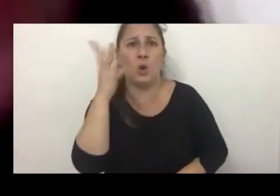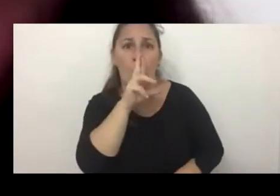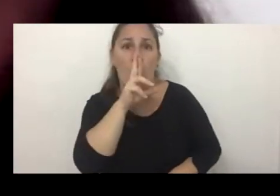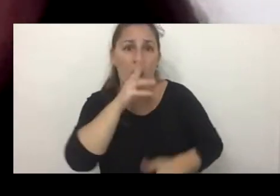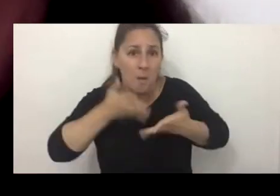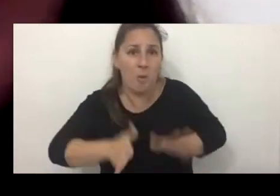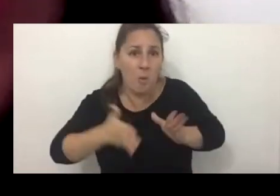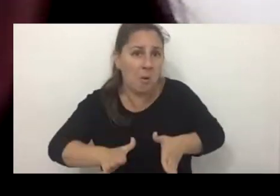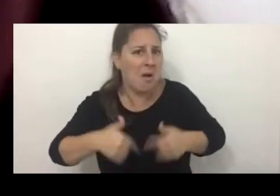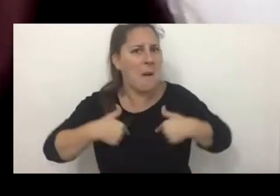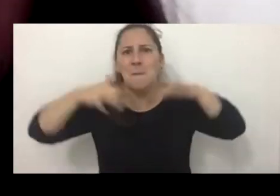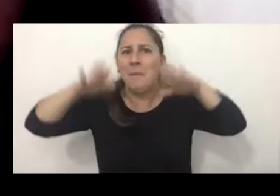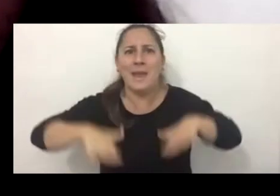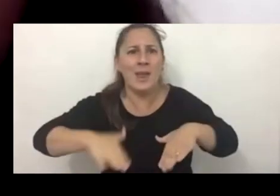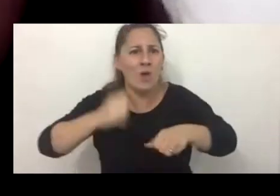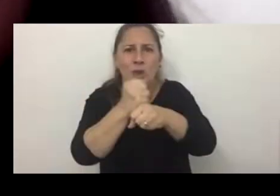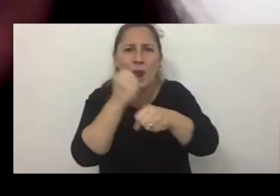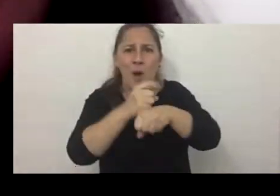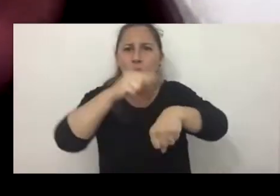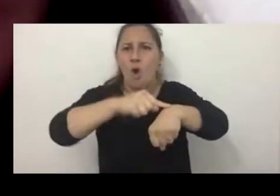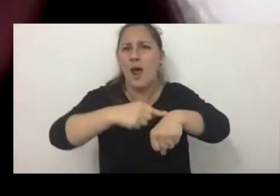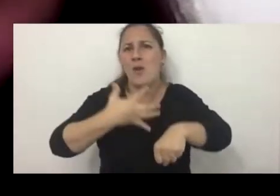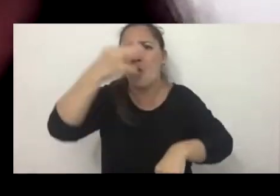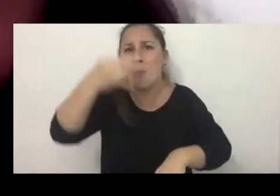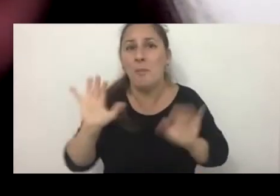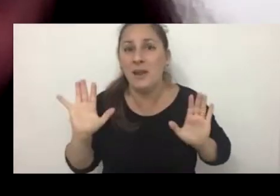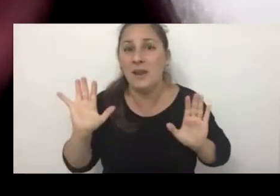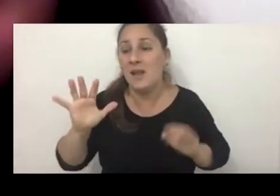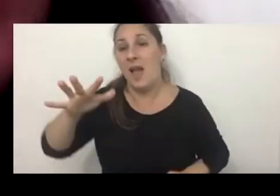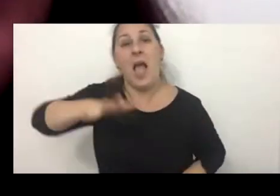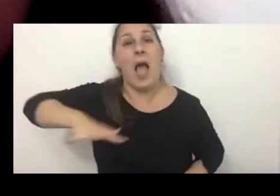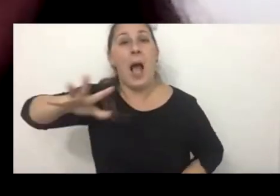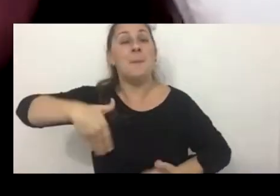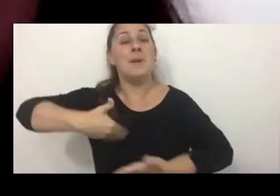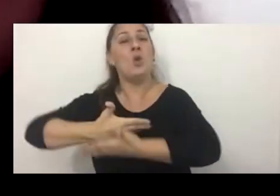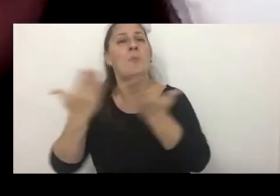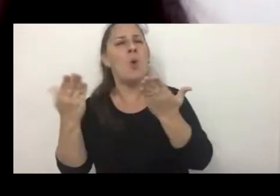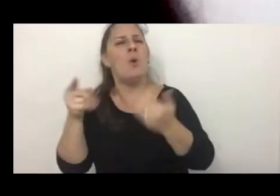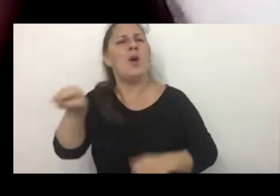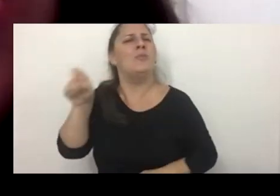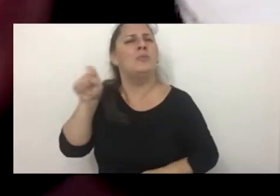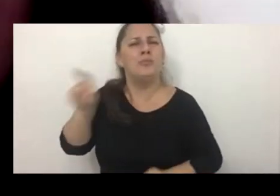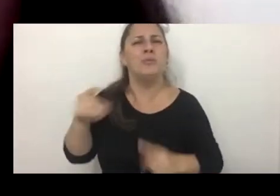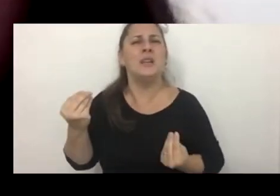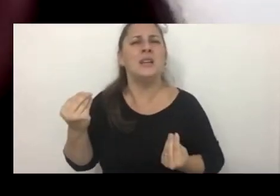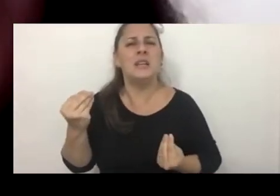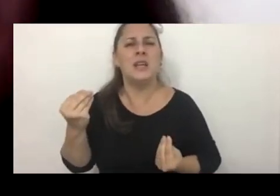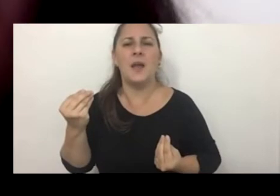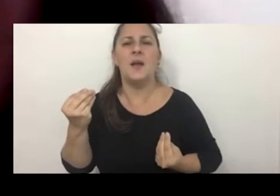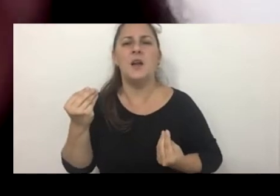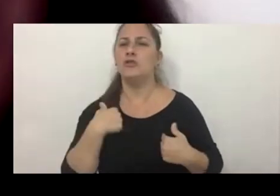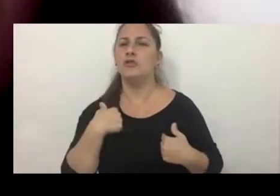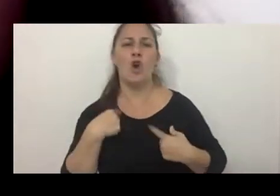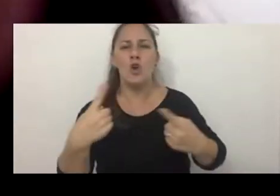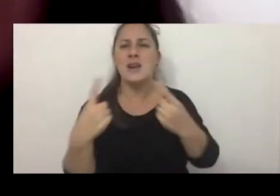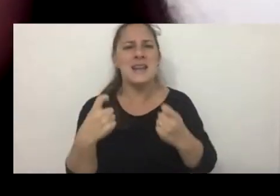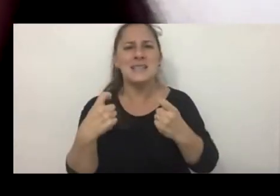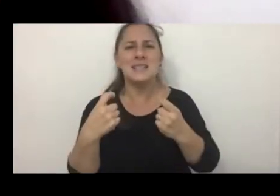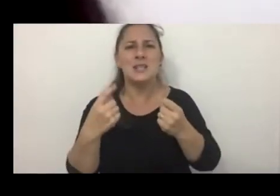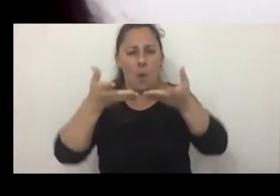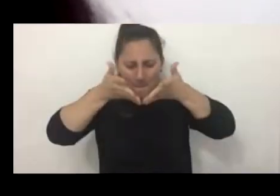seguir esperando la evolución espontánea porque va a parir a las 5 de la mañana, y entonces interviene el proceso por el solo hecho de apurar